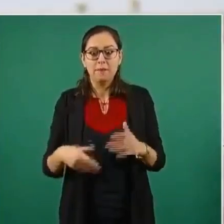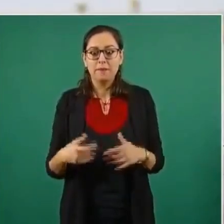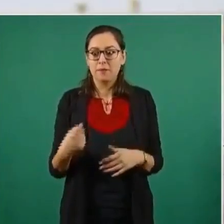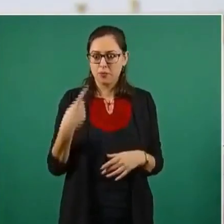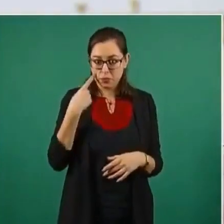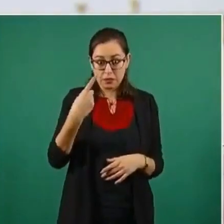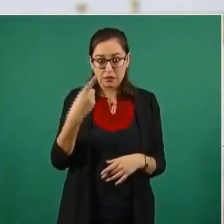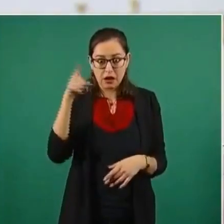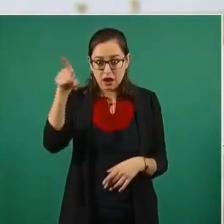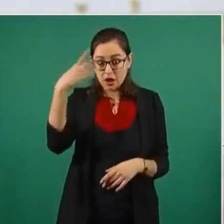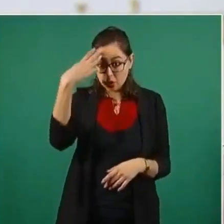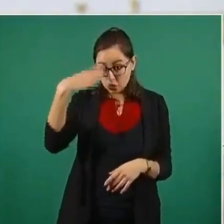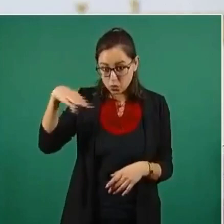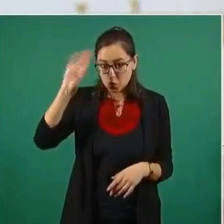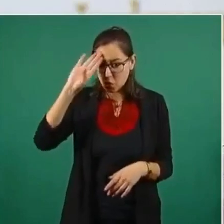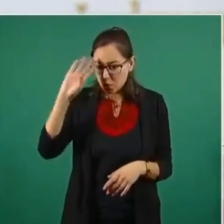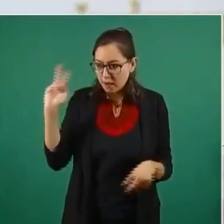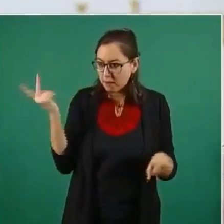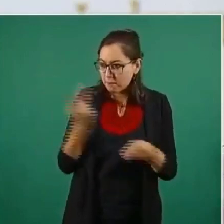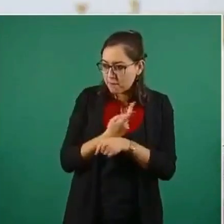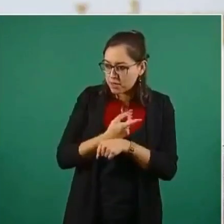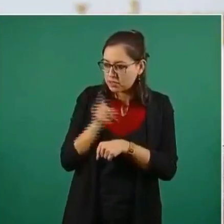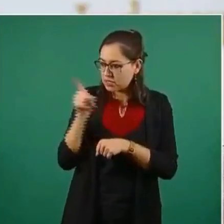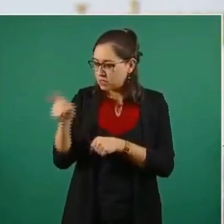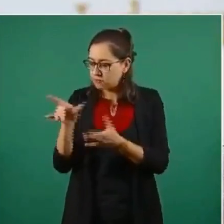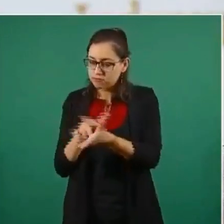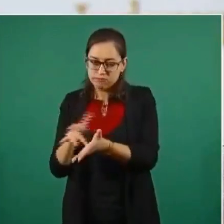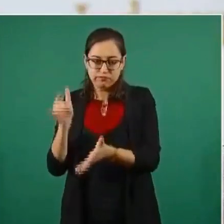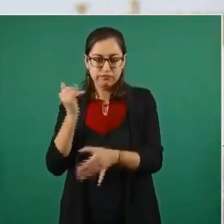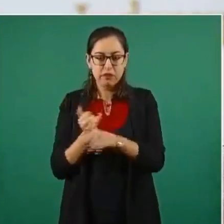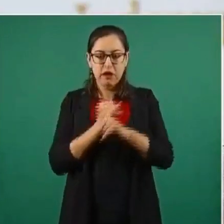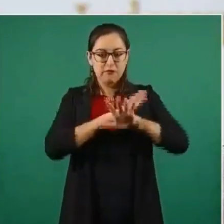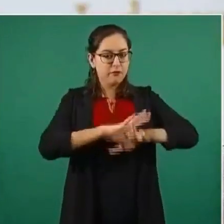despliegue de información